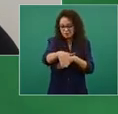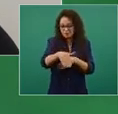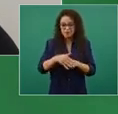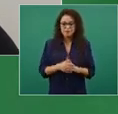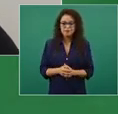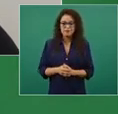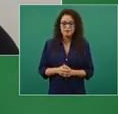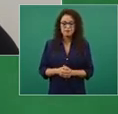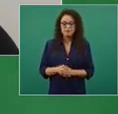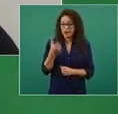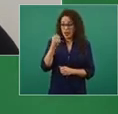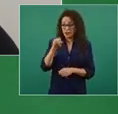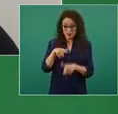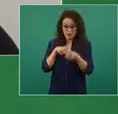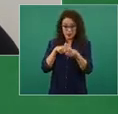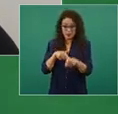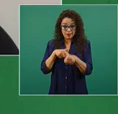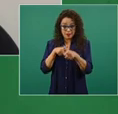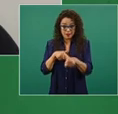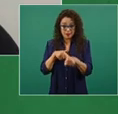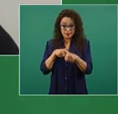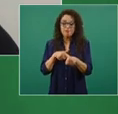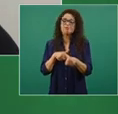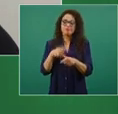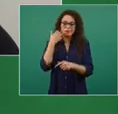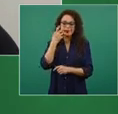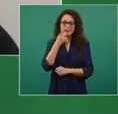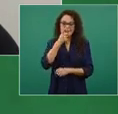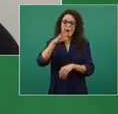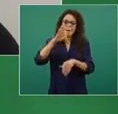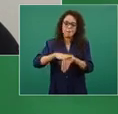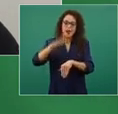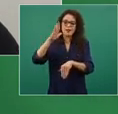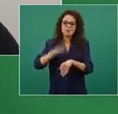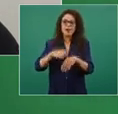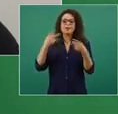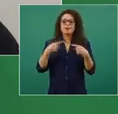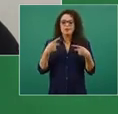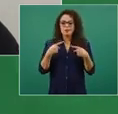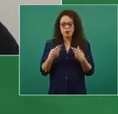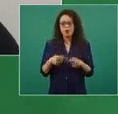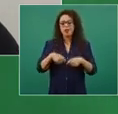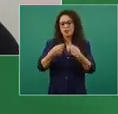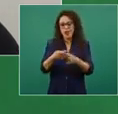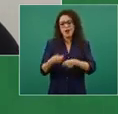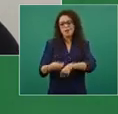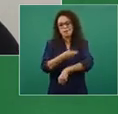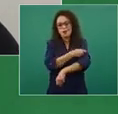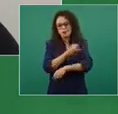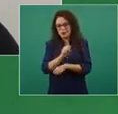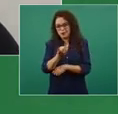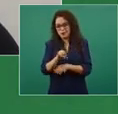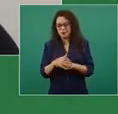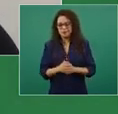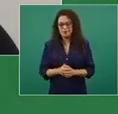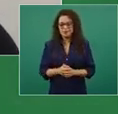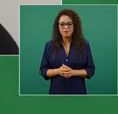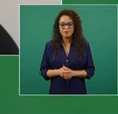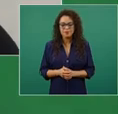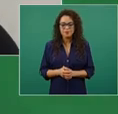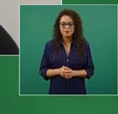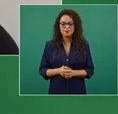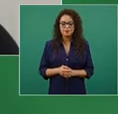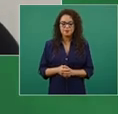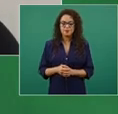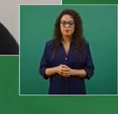quiere decir que estamos obviamente aplicando más y más dosis. Si vemos la siguiente diapositiva, como todos los días, también